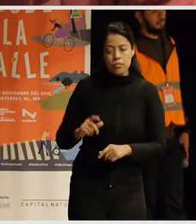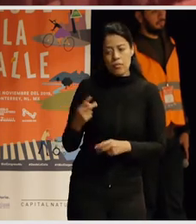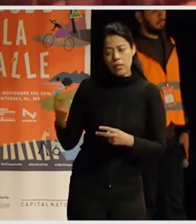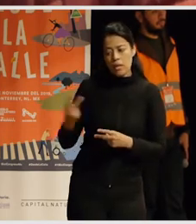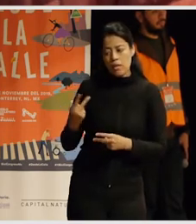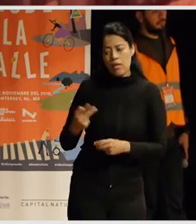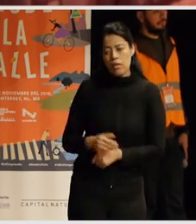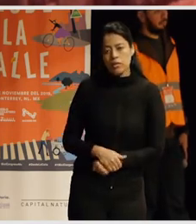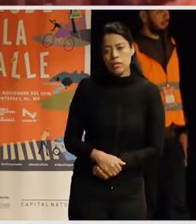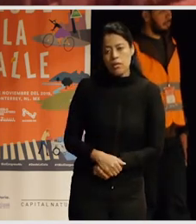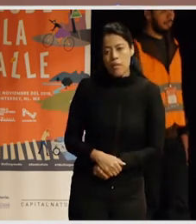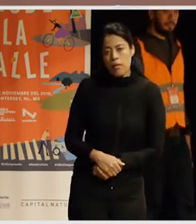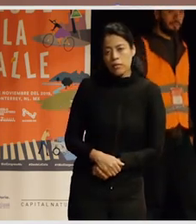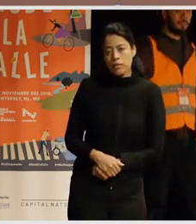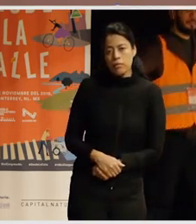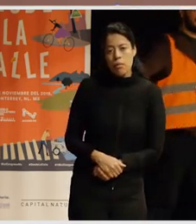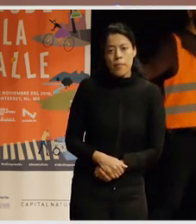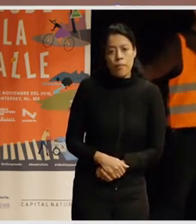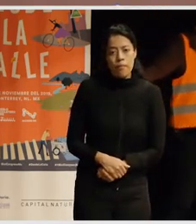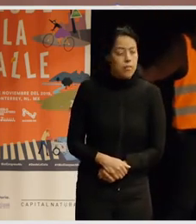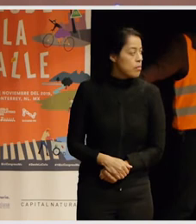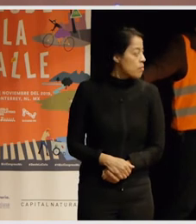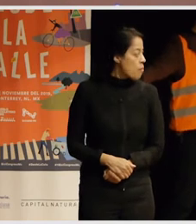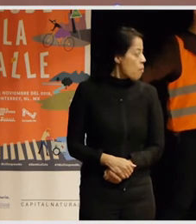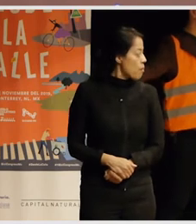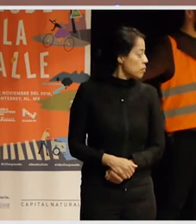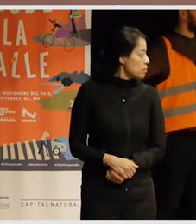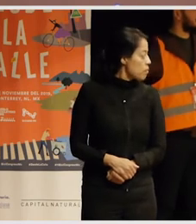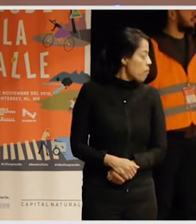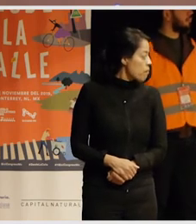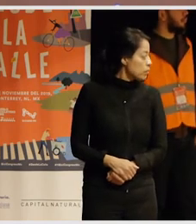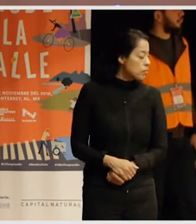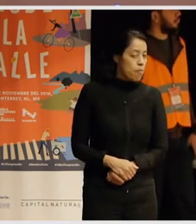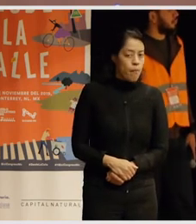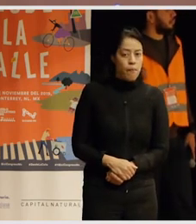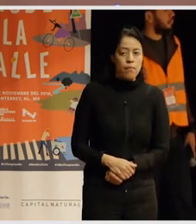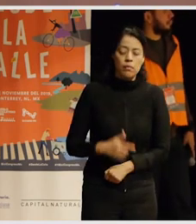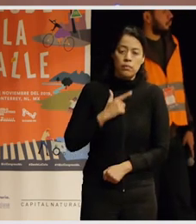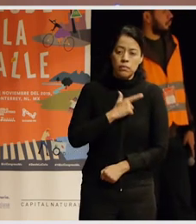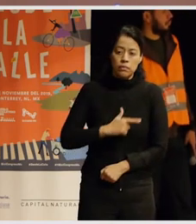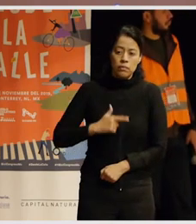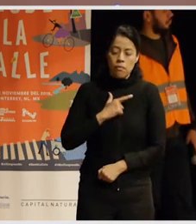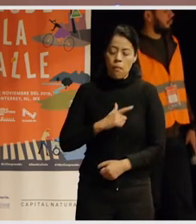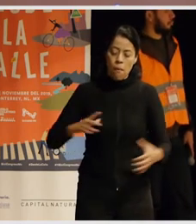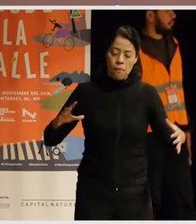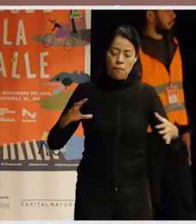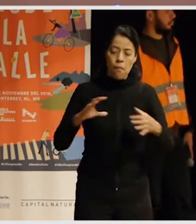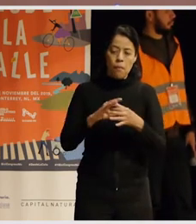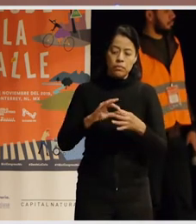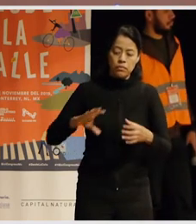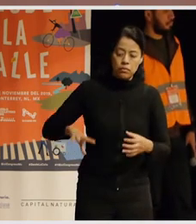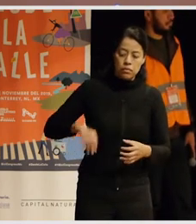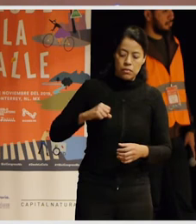sí gracias llenadas contestando también esta pregunta con mucho gusto podemos sumar esfuerzos de